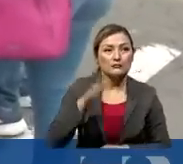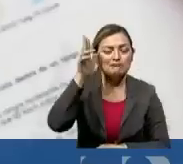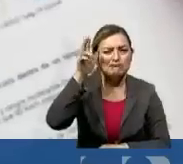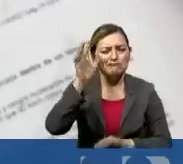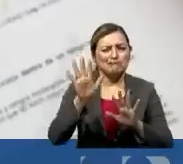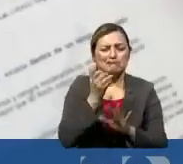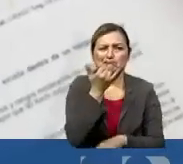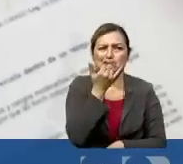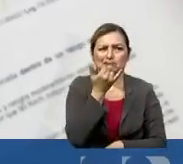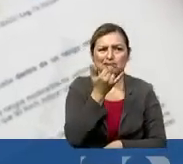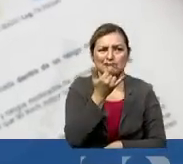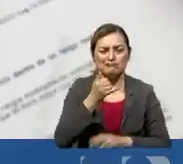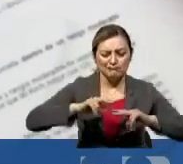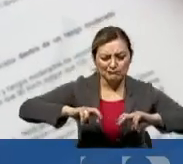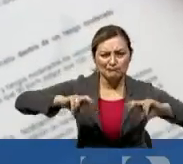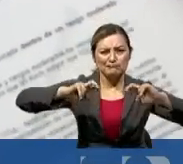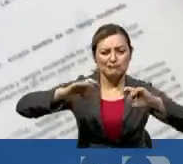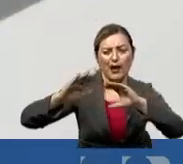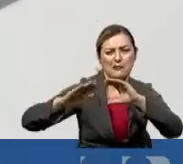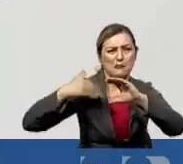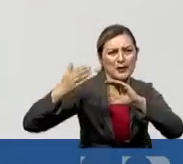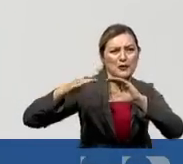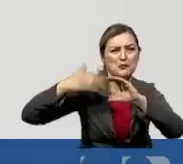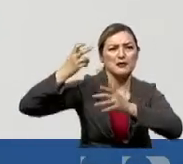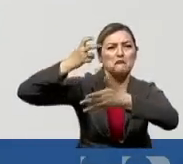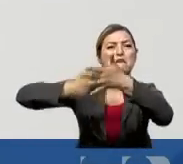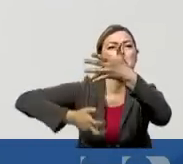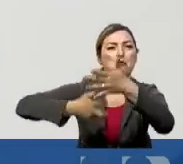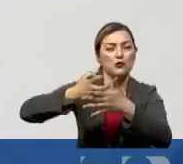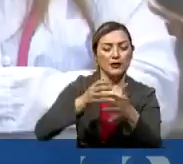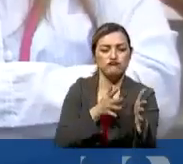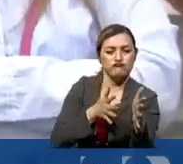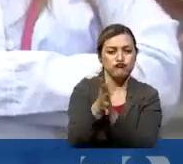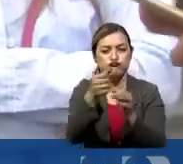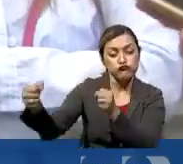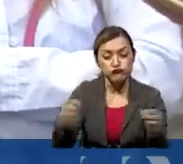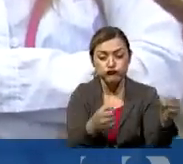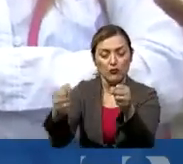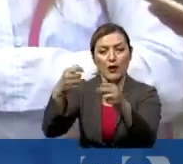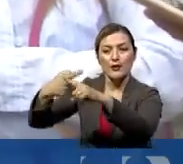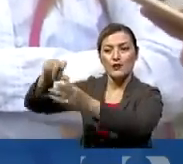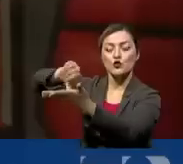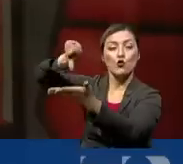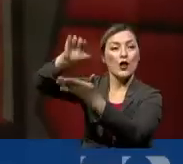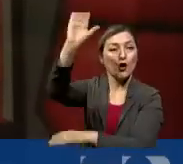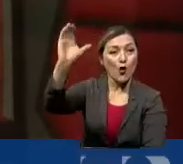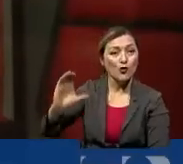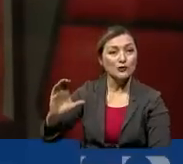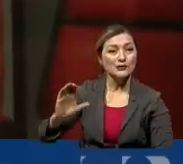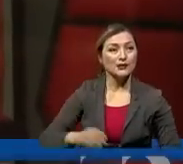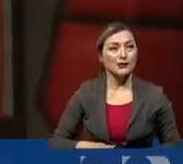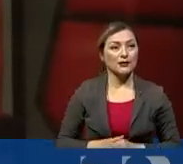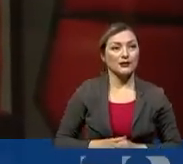un error, pero luego empezaron a llegar notificaciones de multas por excesos de velocidad en distintas ciudades de la costa. Fue un